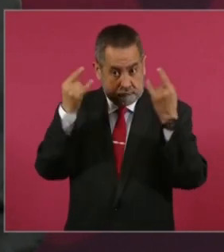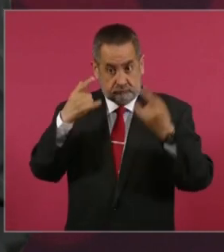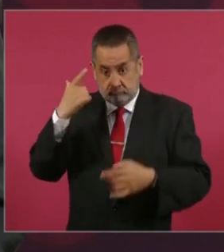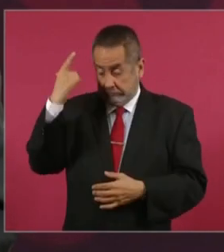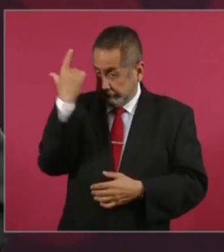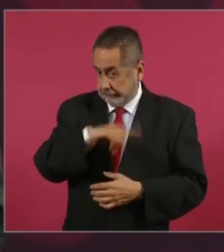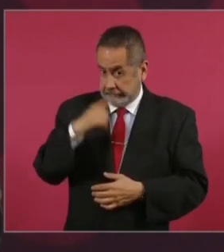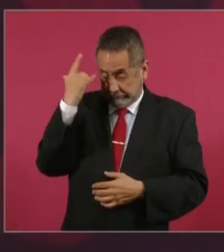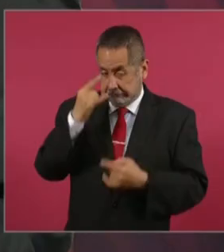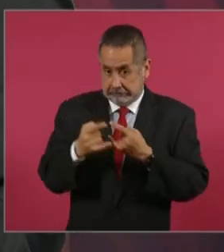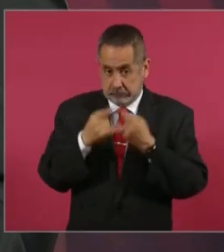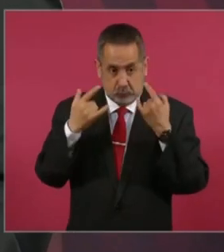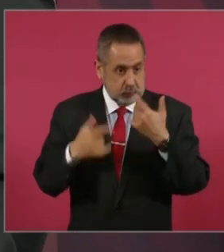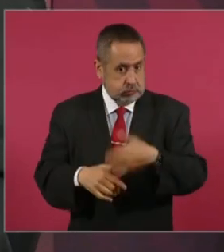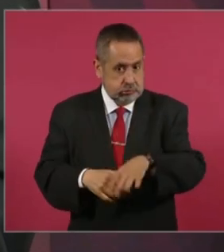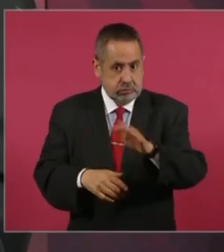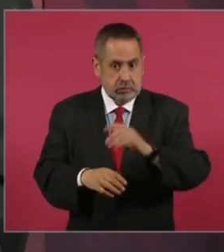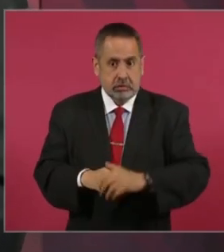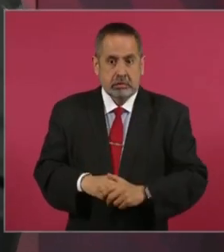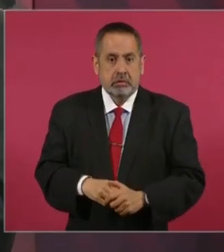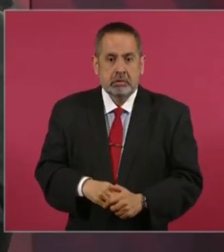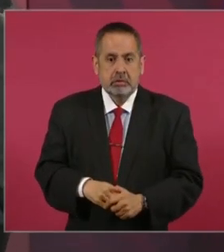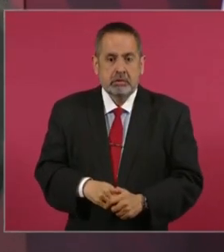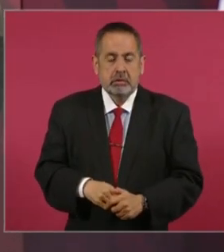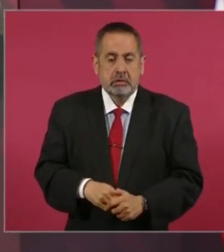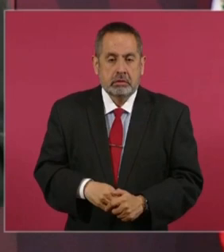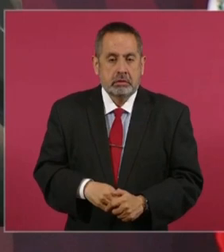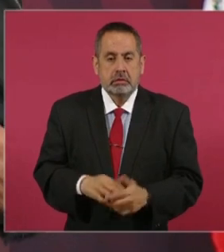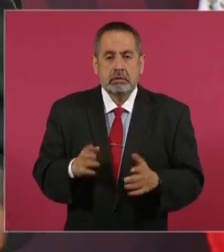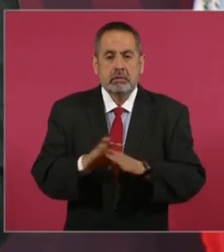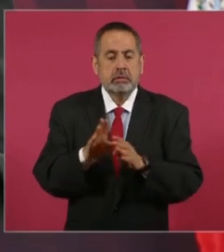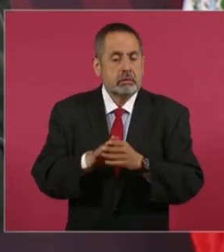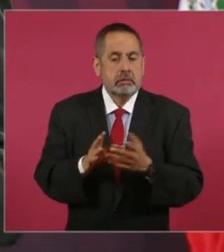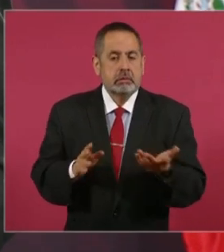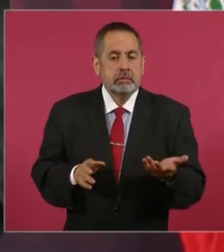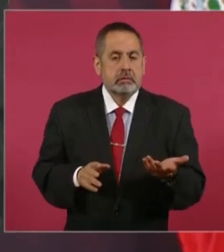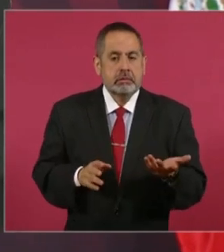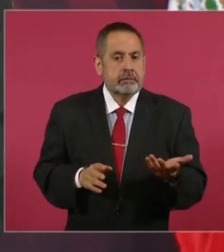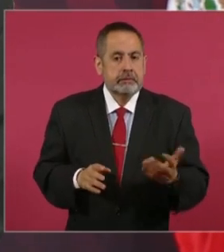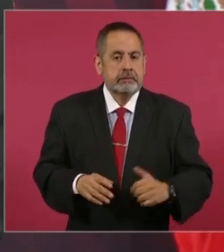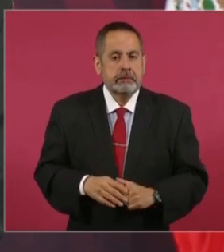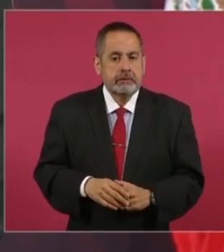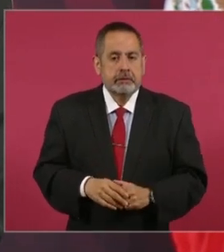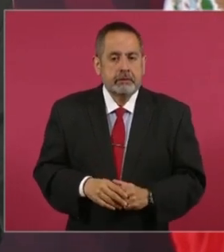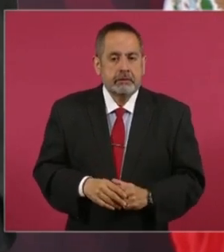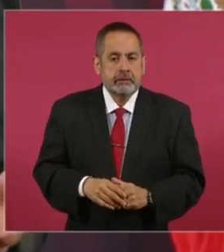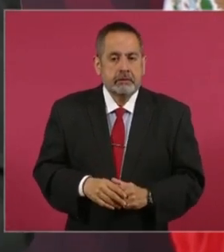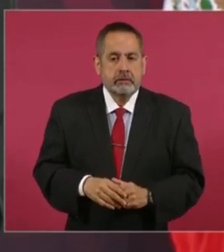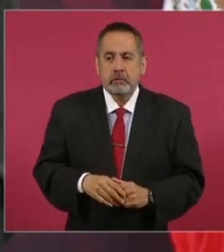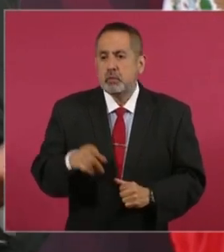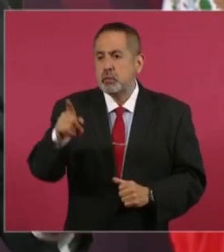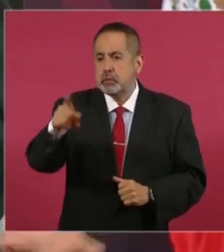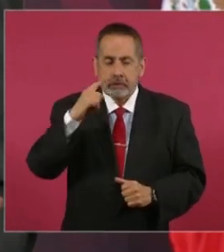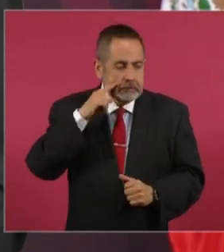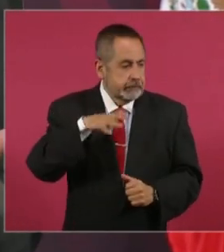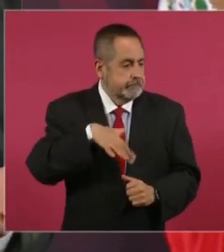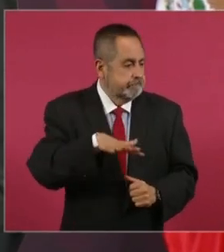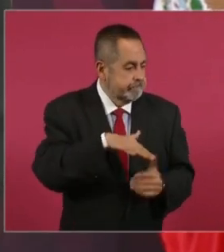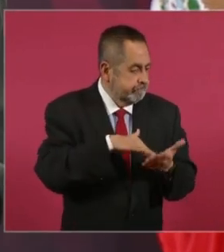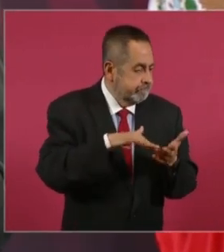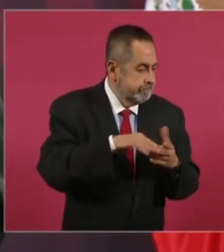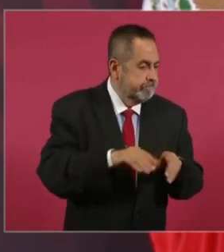pero como no van a encontrar nada,